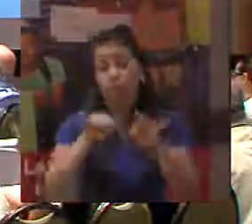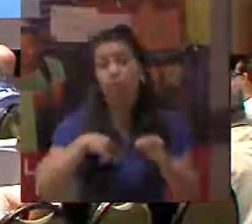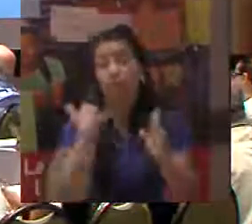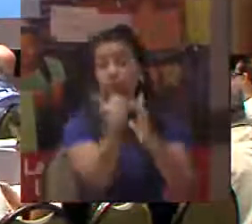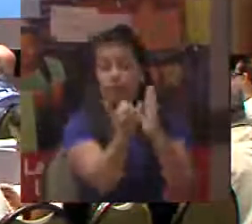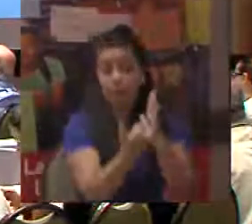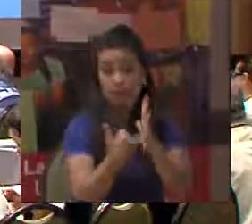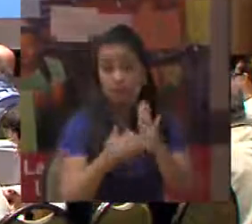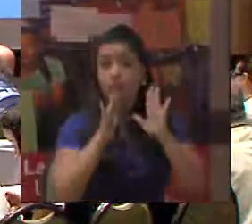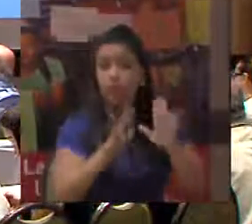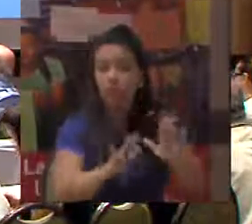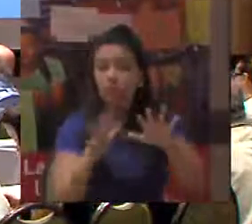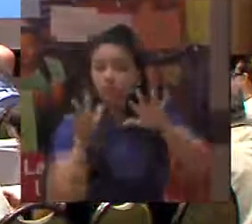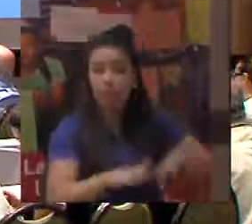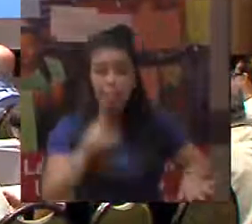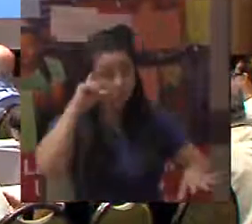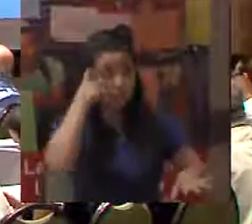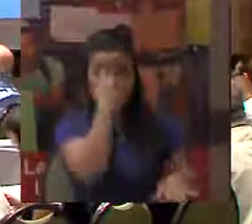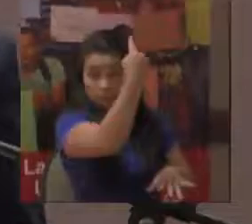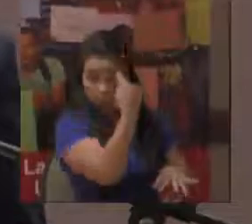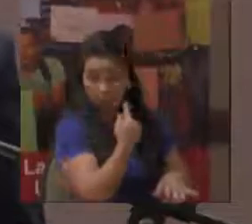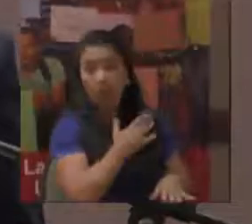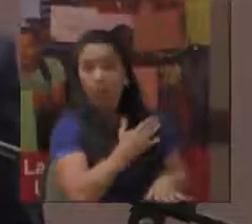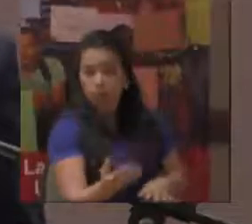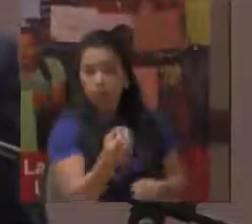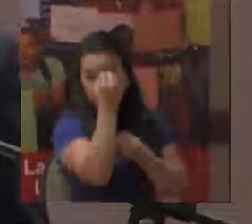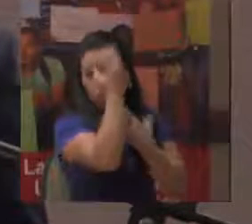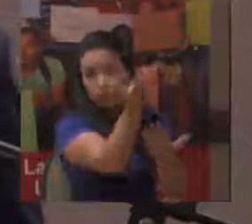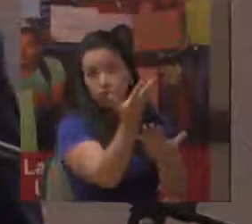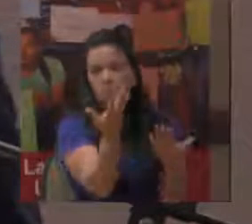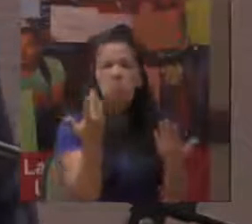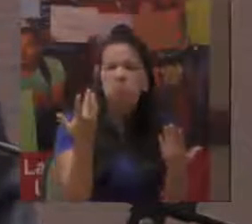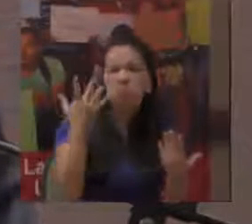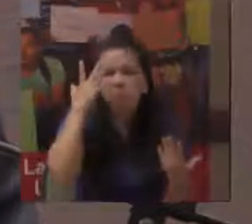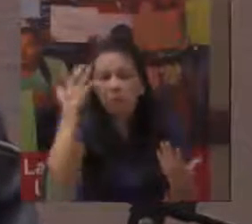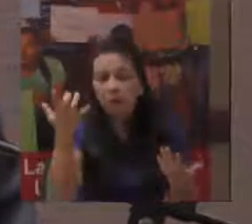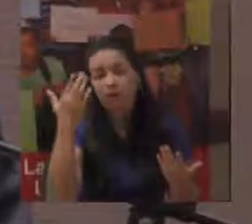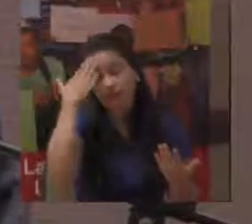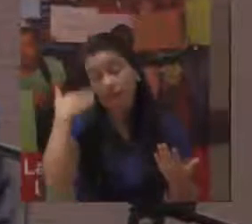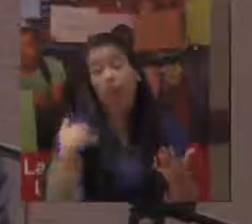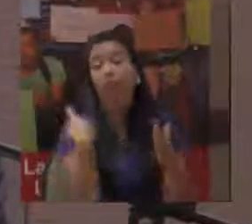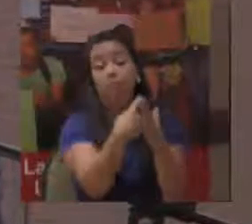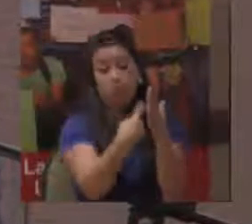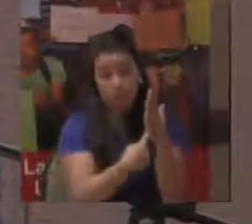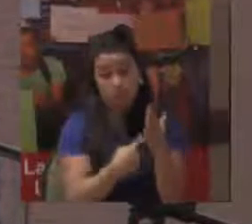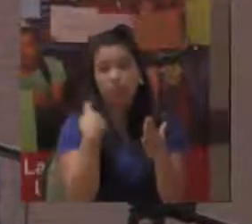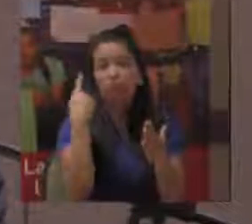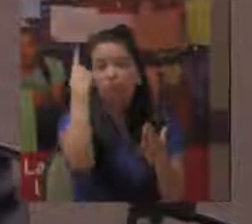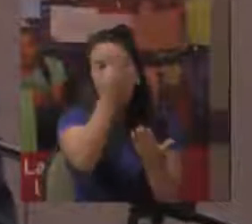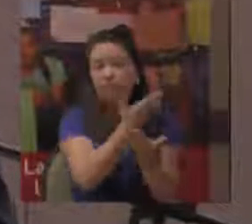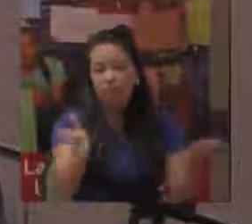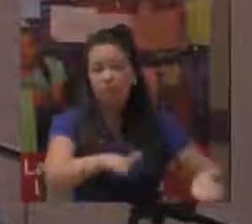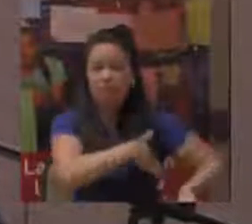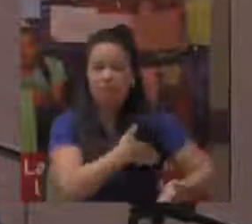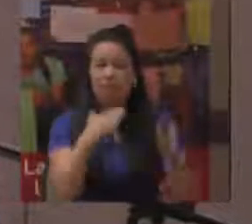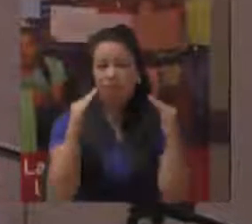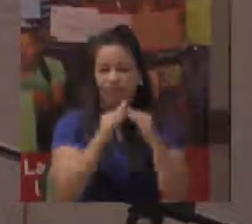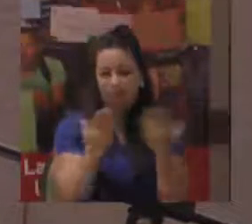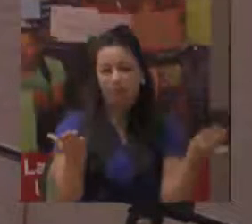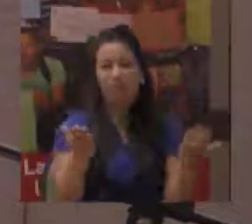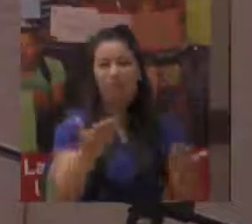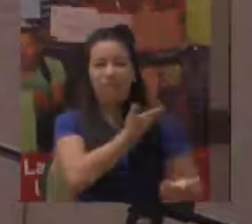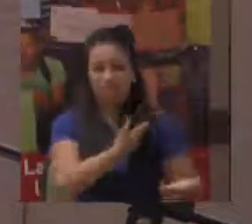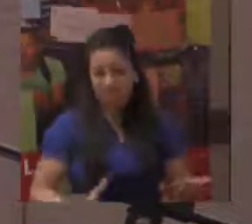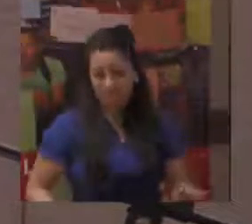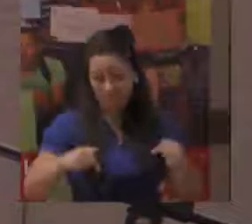de austeridad en el gasto dispuesto por el Gobierno Nacional en razón a las políticas que el Ministerio de Hacienda y la Presidencia de la